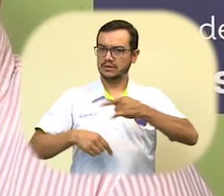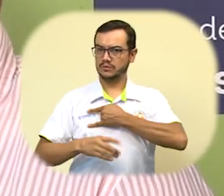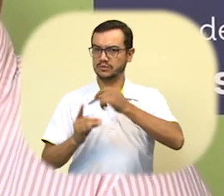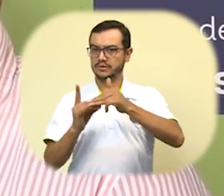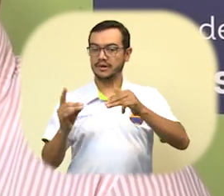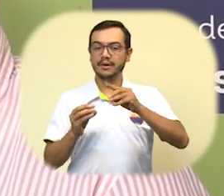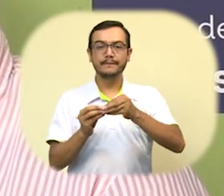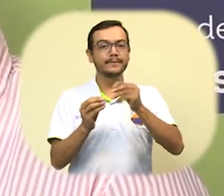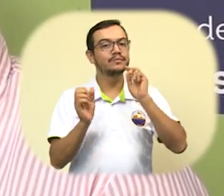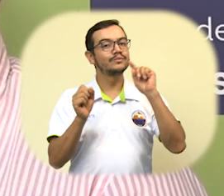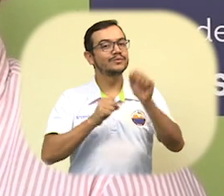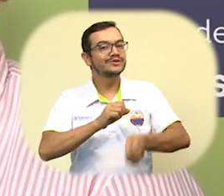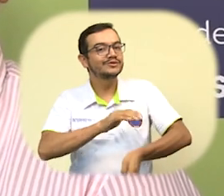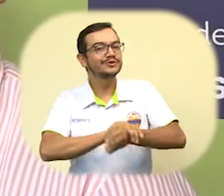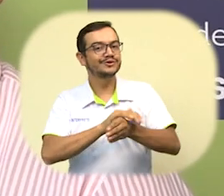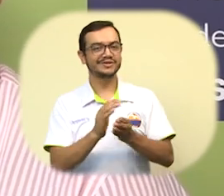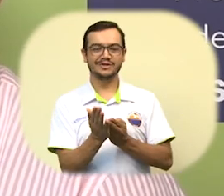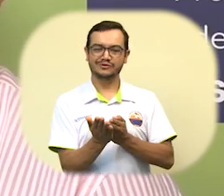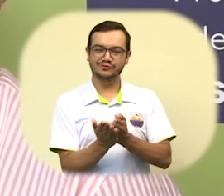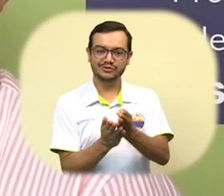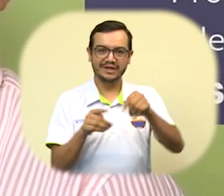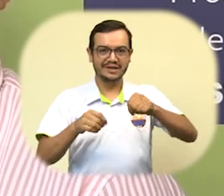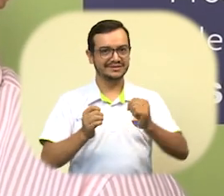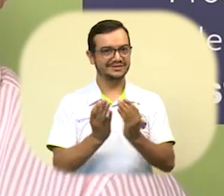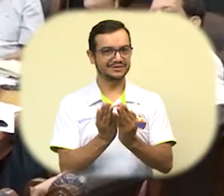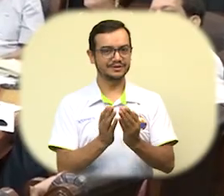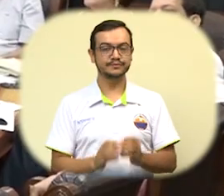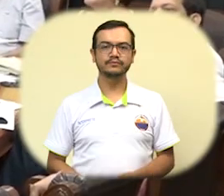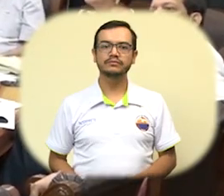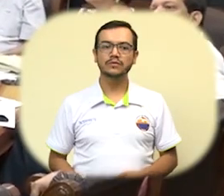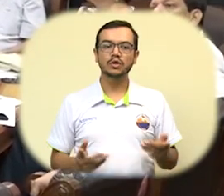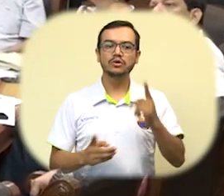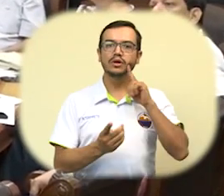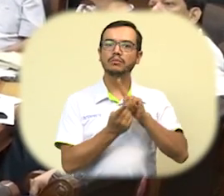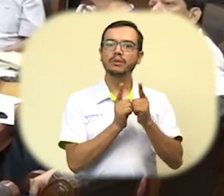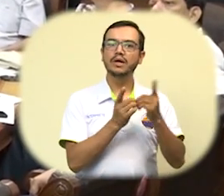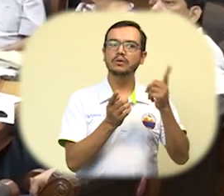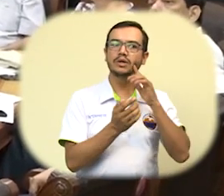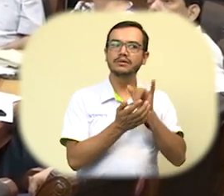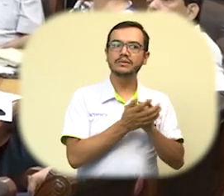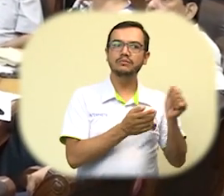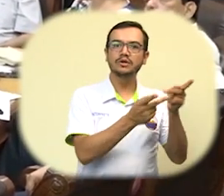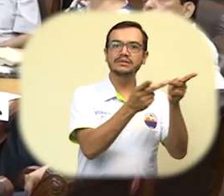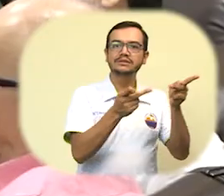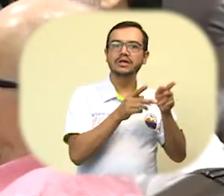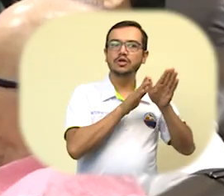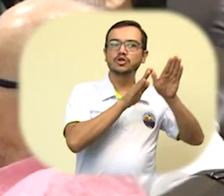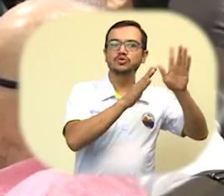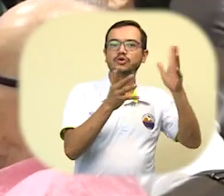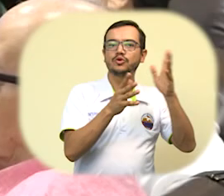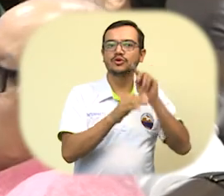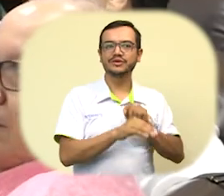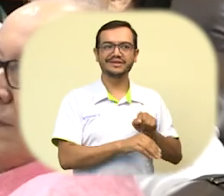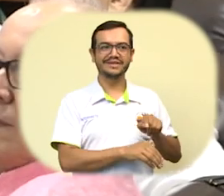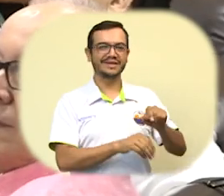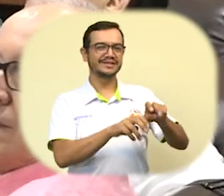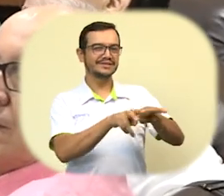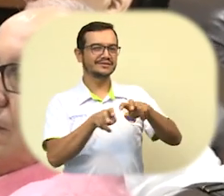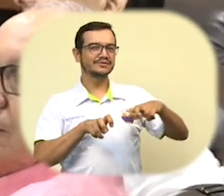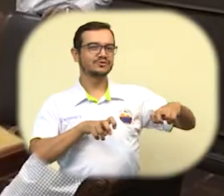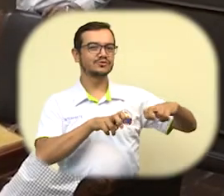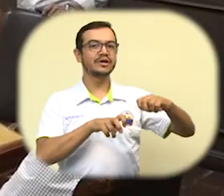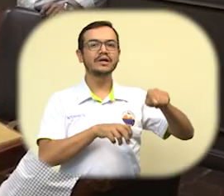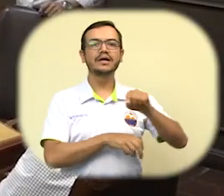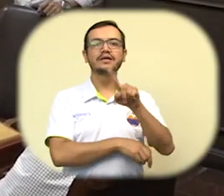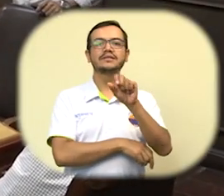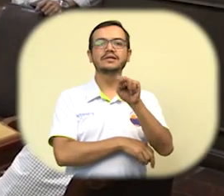continuar con sus estudios de manera continua dentro de la misma. La sesión tuvo lugar en la sala de juntas del claustro San Juan Nepomuceno, espacio en el que